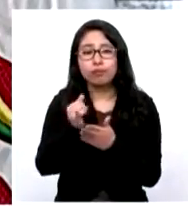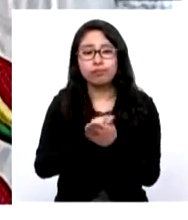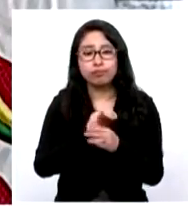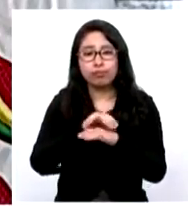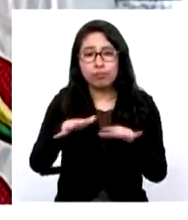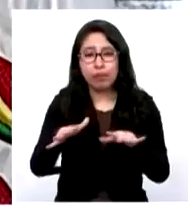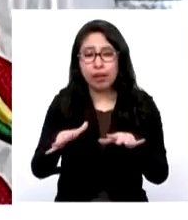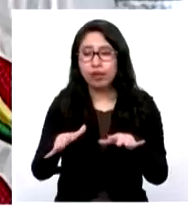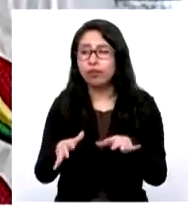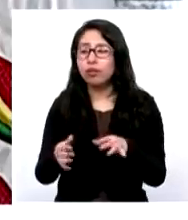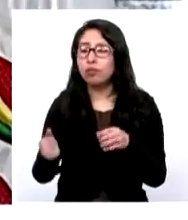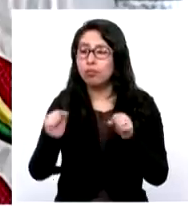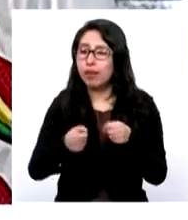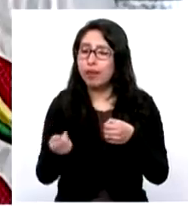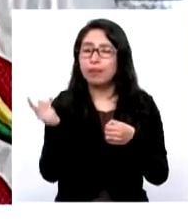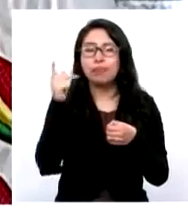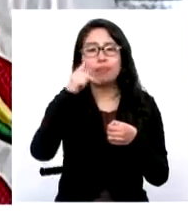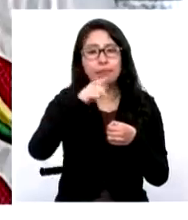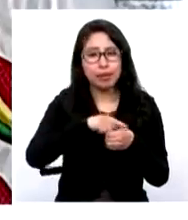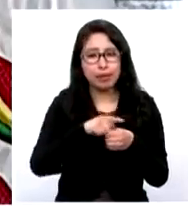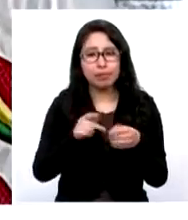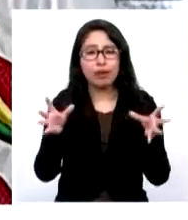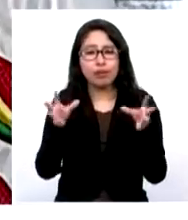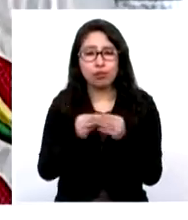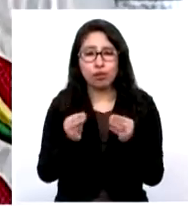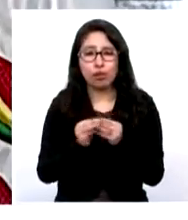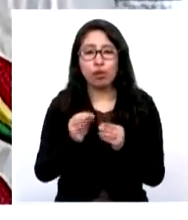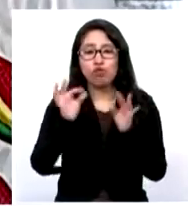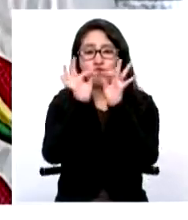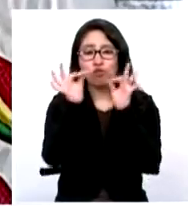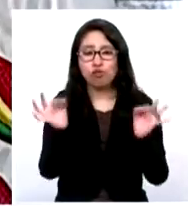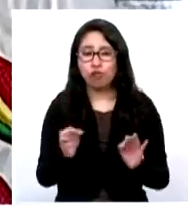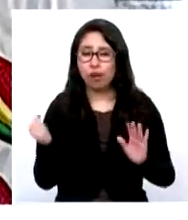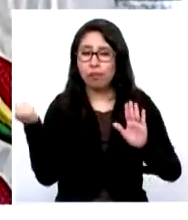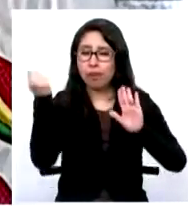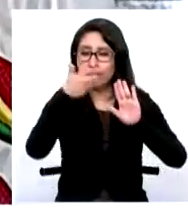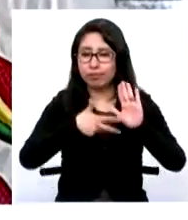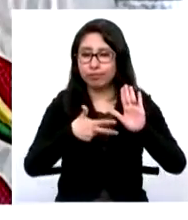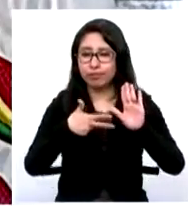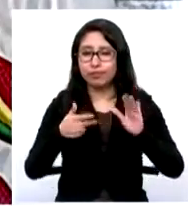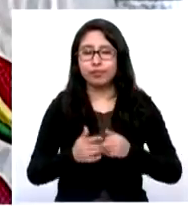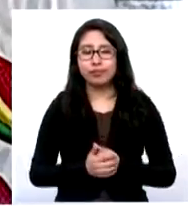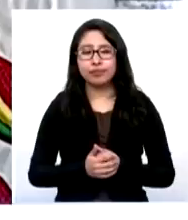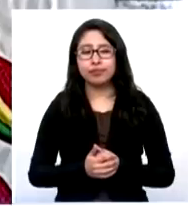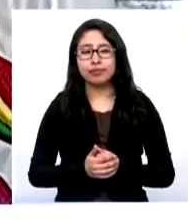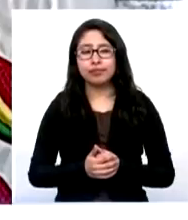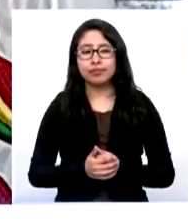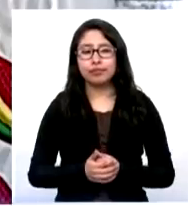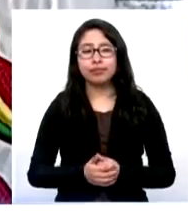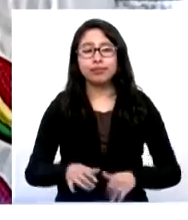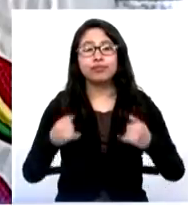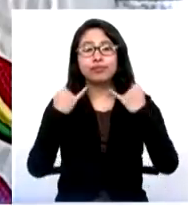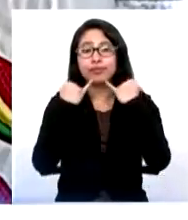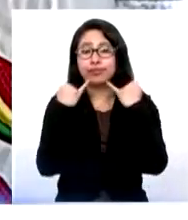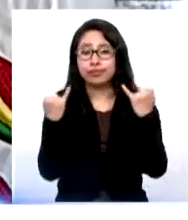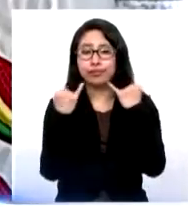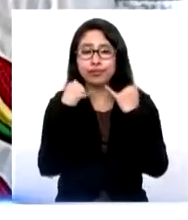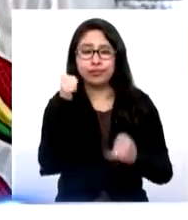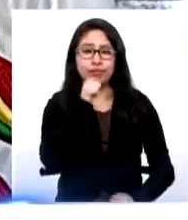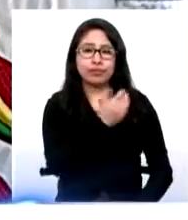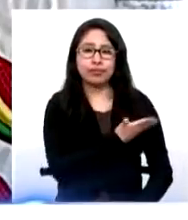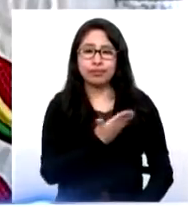la población boliviana también estará informada. El informe de la mandataria